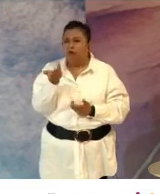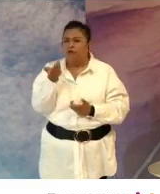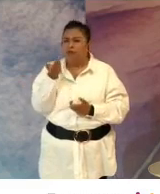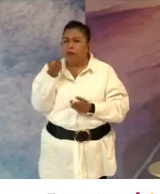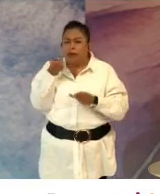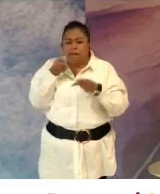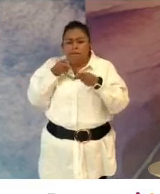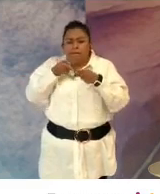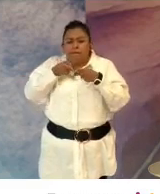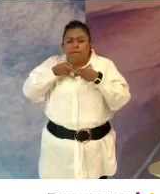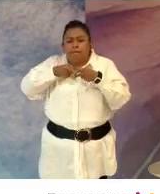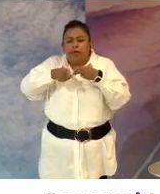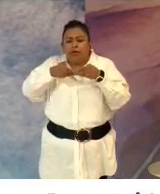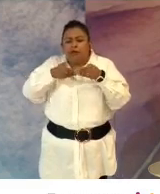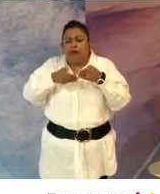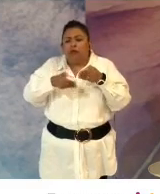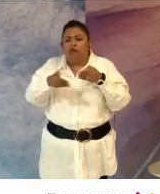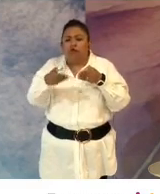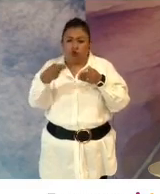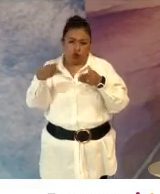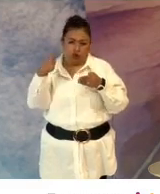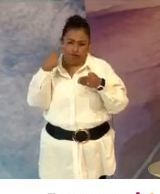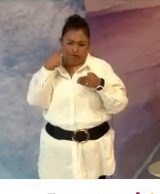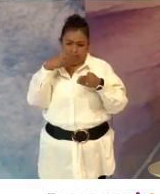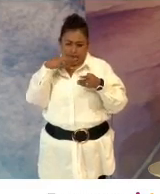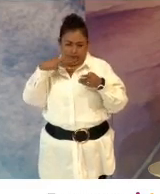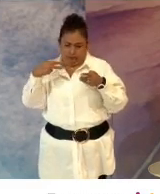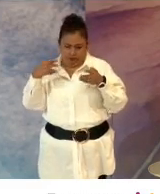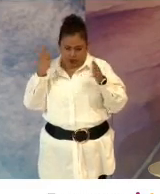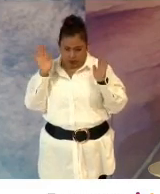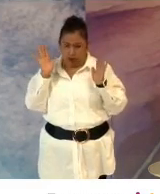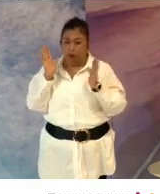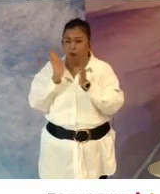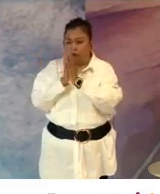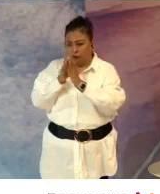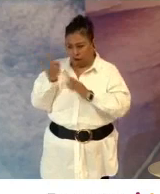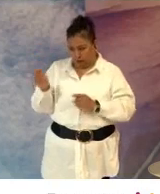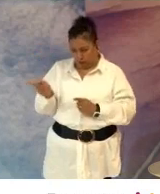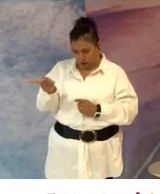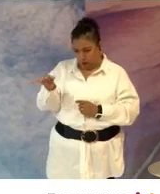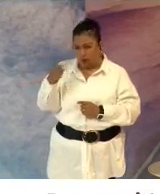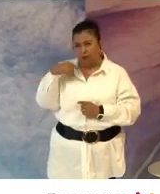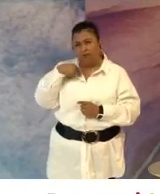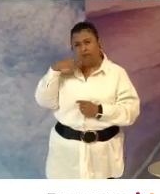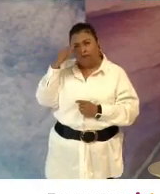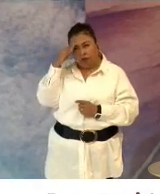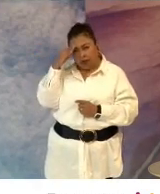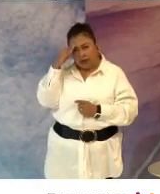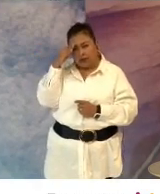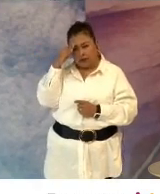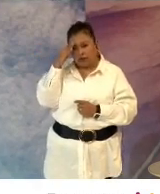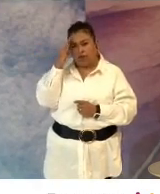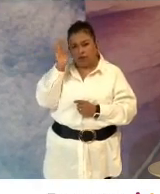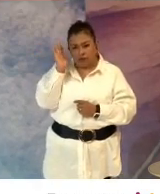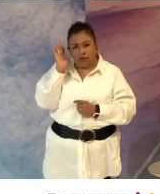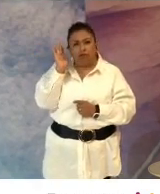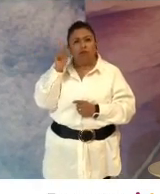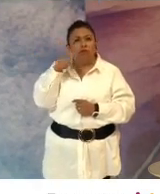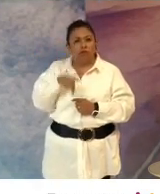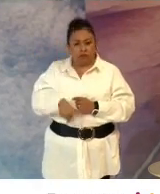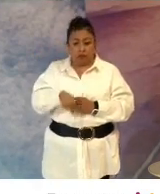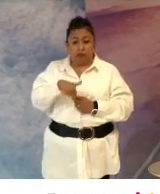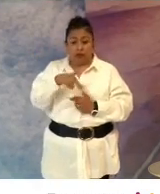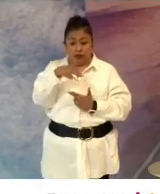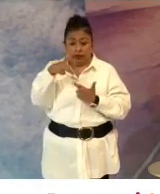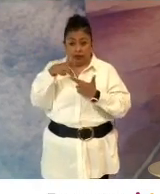punto inicial desde tu perspectiva? And please take y por into consideration favor, considera that in our region we have nuestra